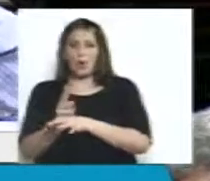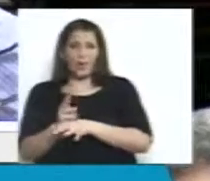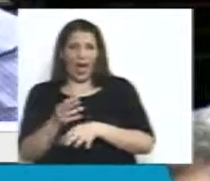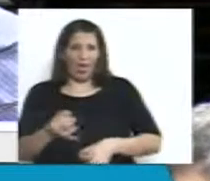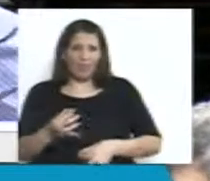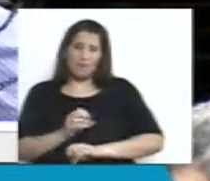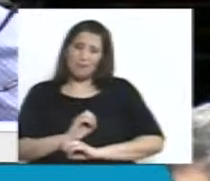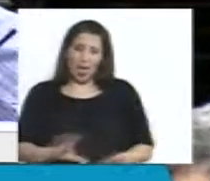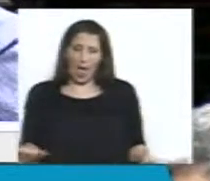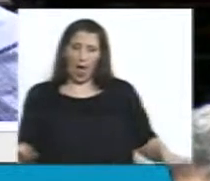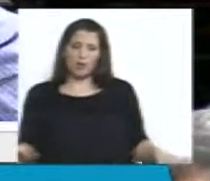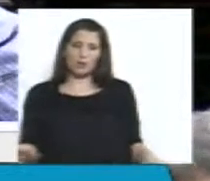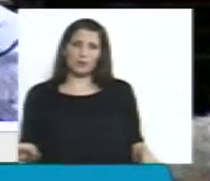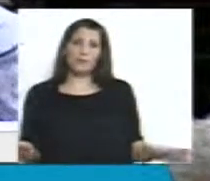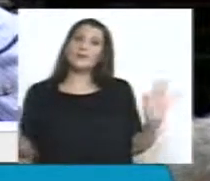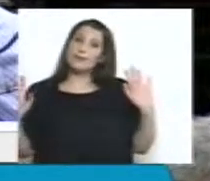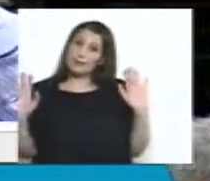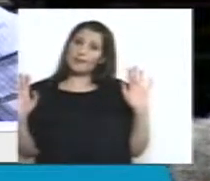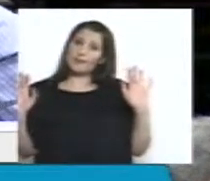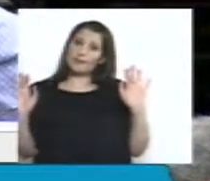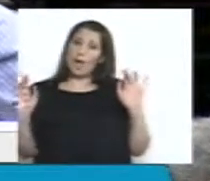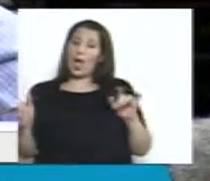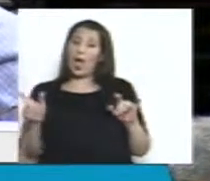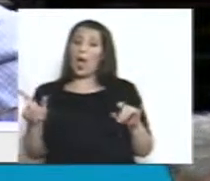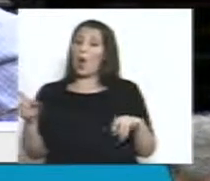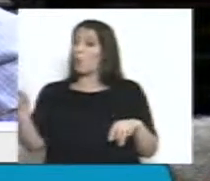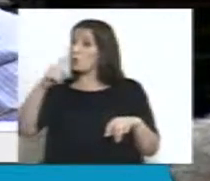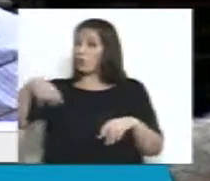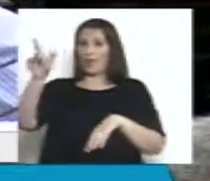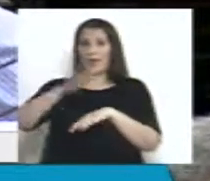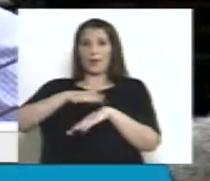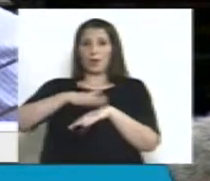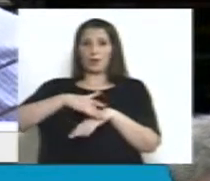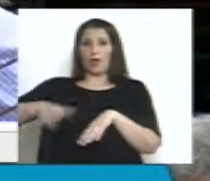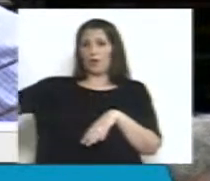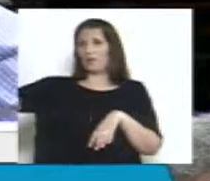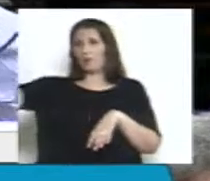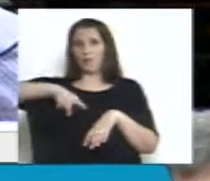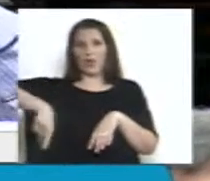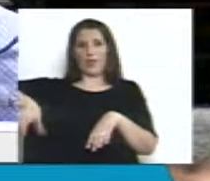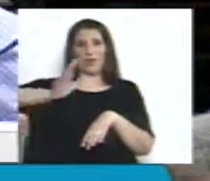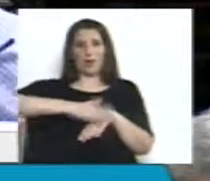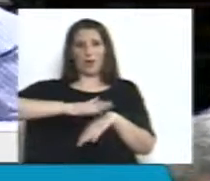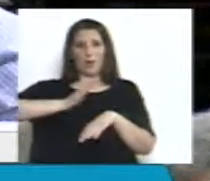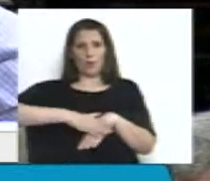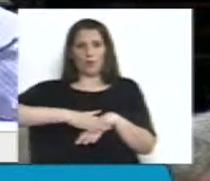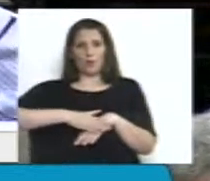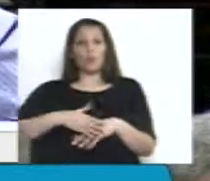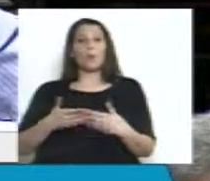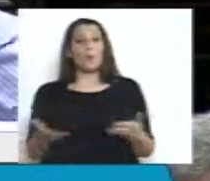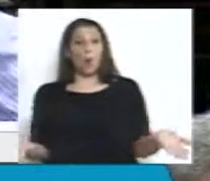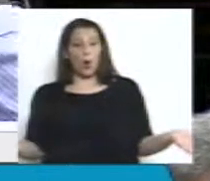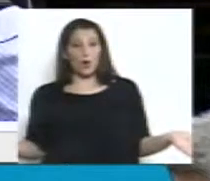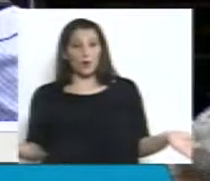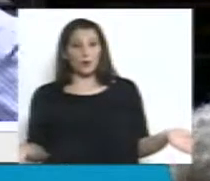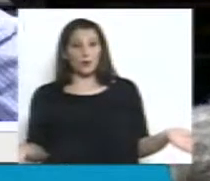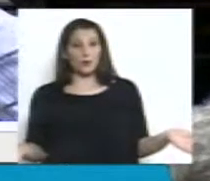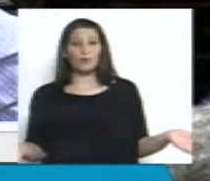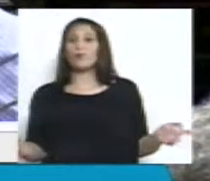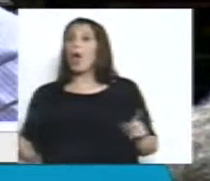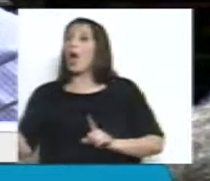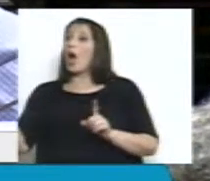eso, discúlpenme, señores diputados, son responsables ustedes. Entonces, por esos motivos y otros, si